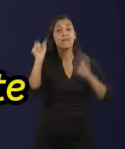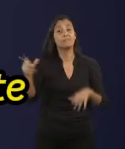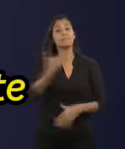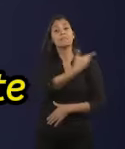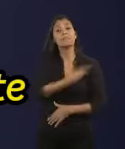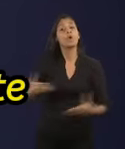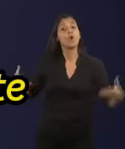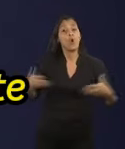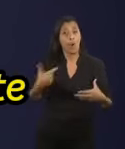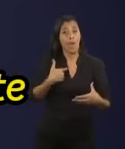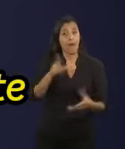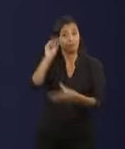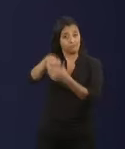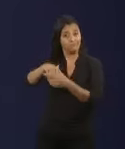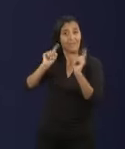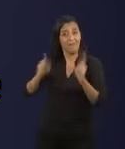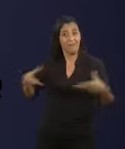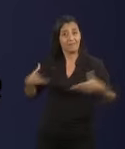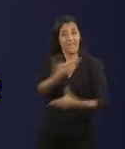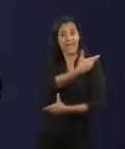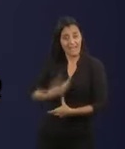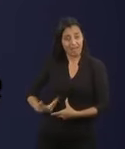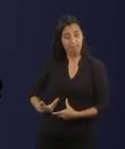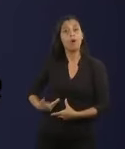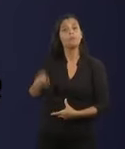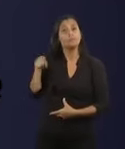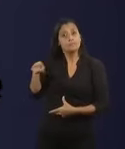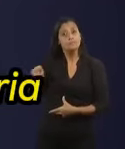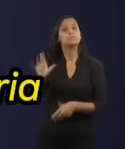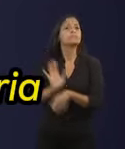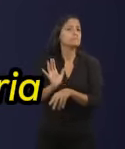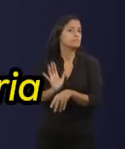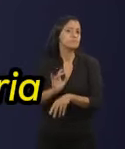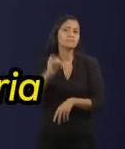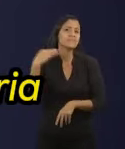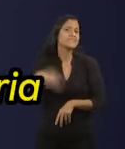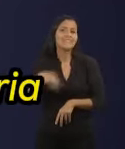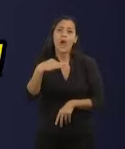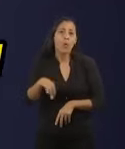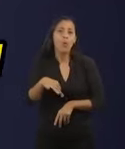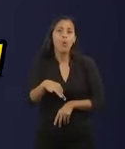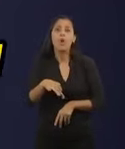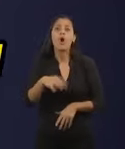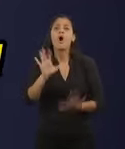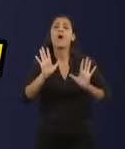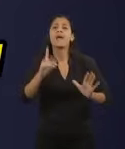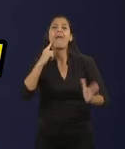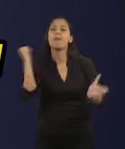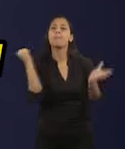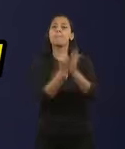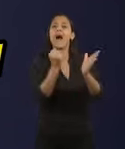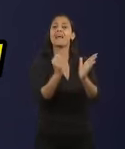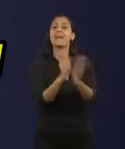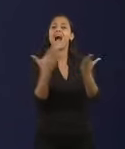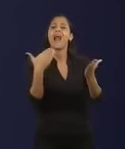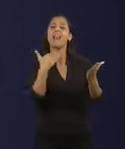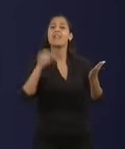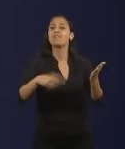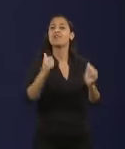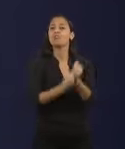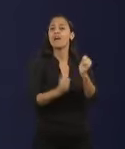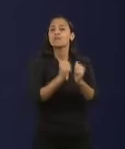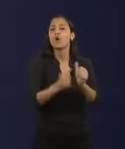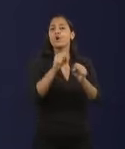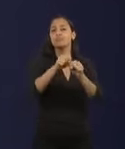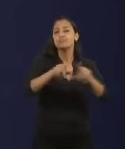del cual por supuesto formo parte es uno de los que seguramente va a quedar en los libros de historia por haber sentado las bases del desarrollo